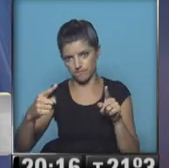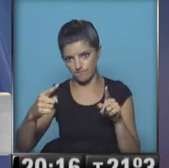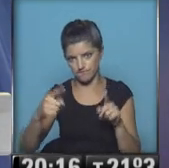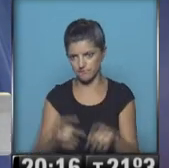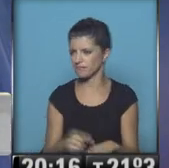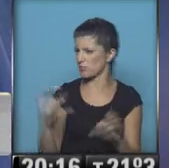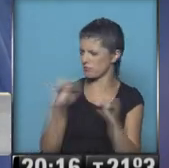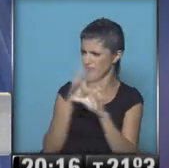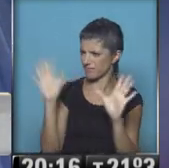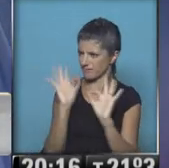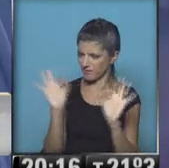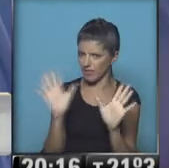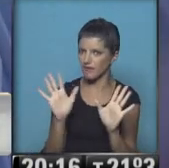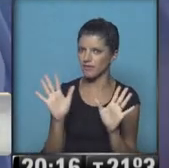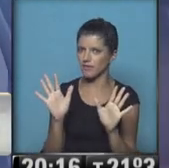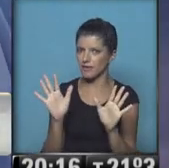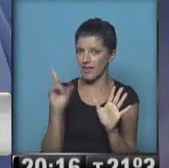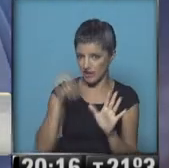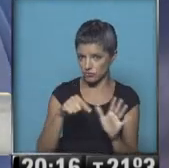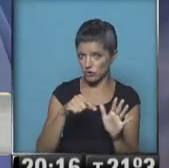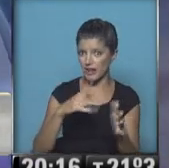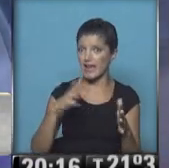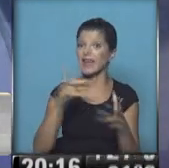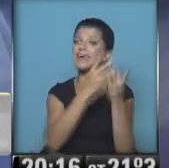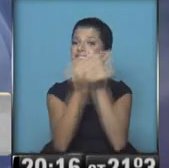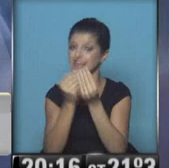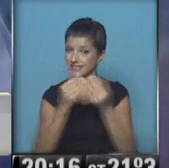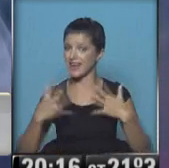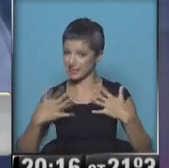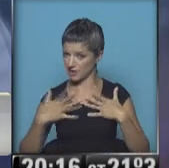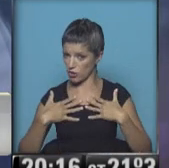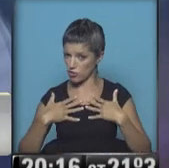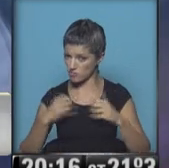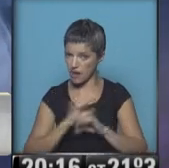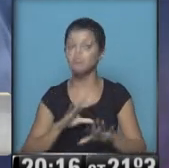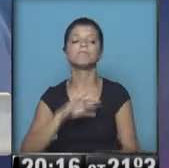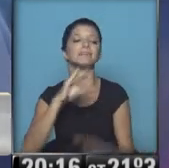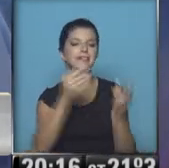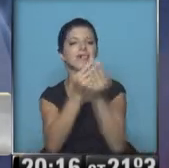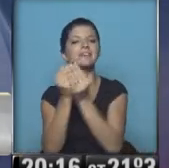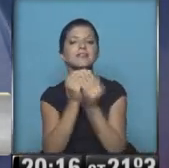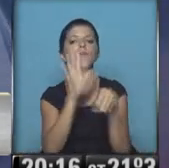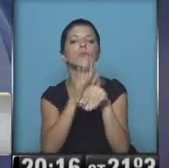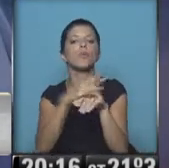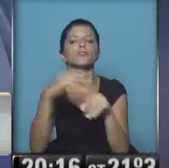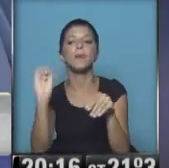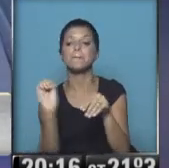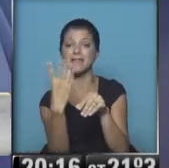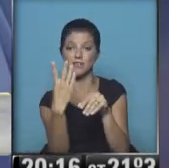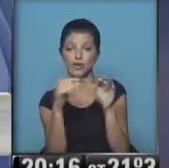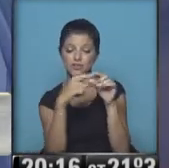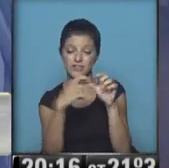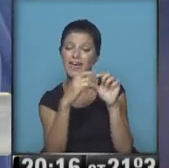No me aclaraste, ¿son muy perjudiciales para la salud las cenizas? Las cenizas son partículas de vidrio que tienen aristas muy